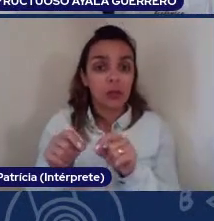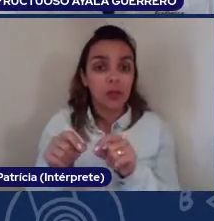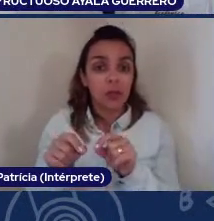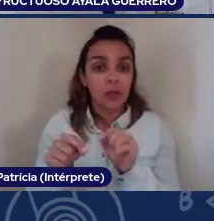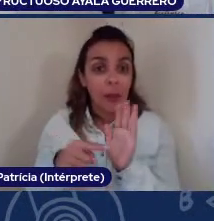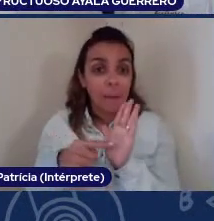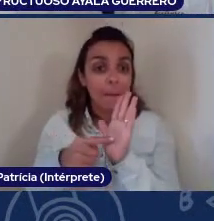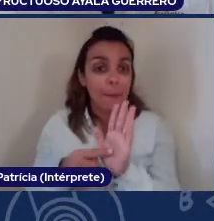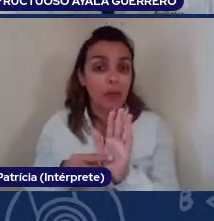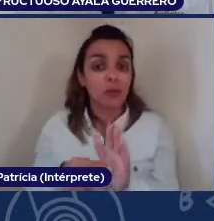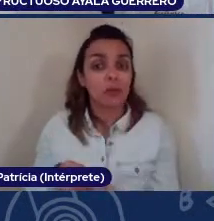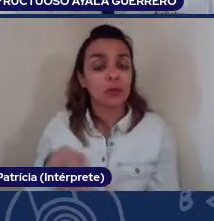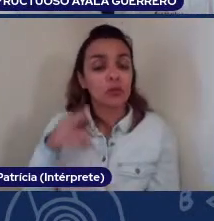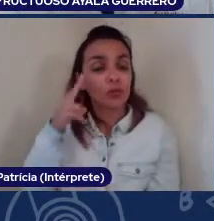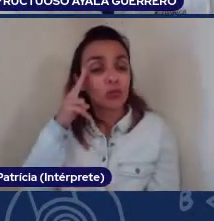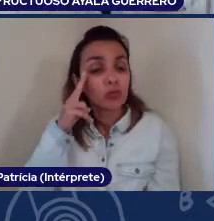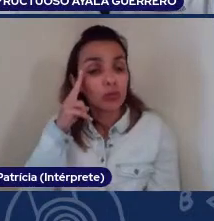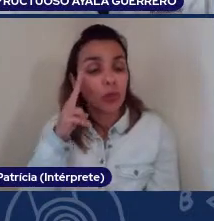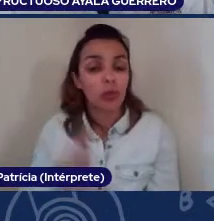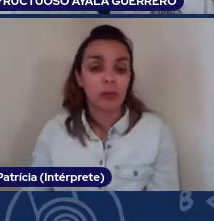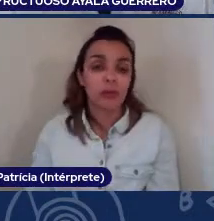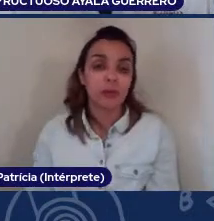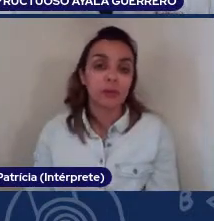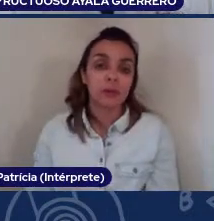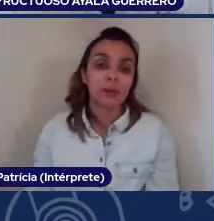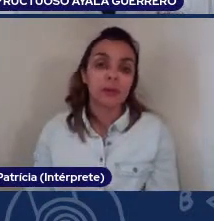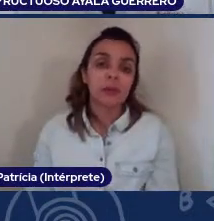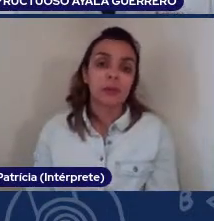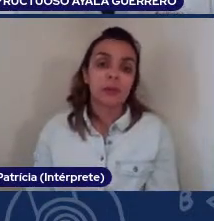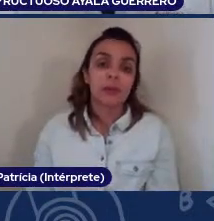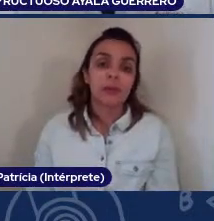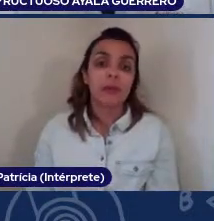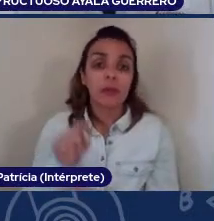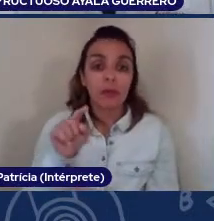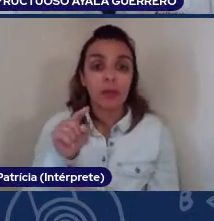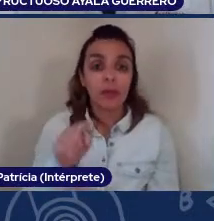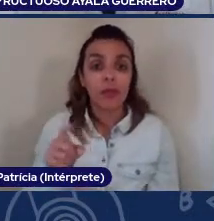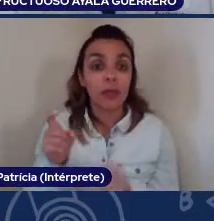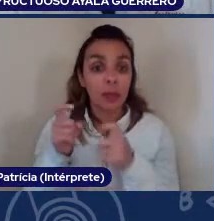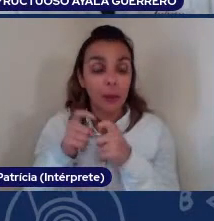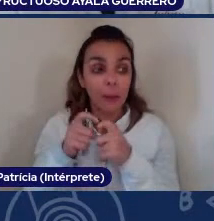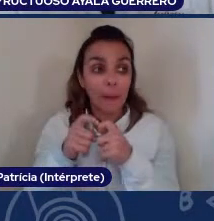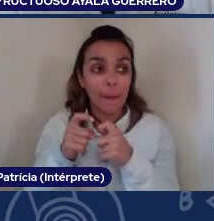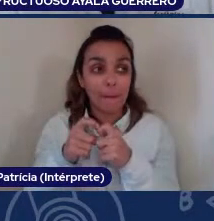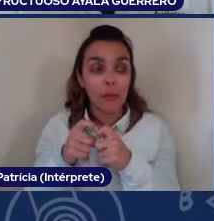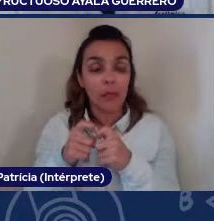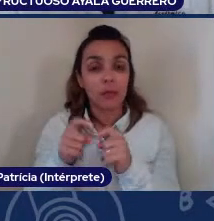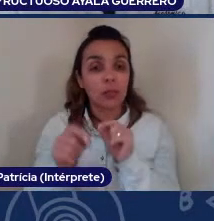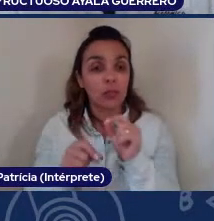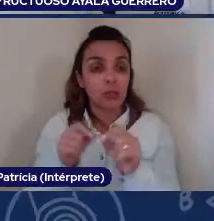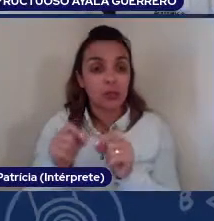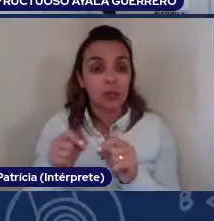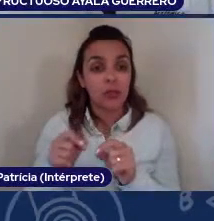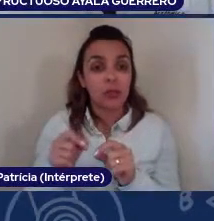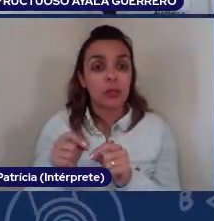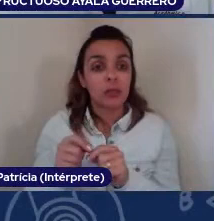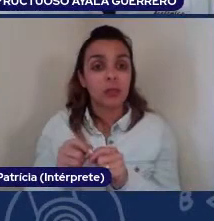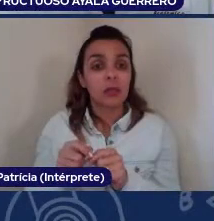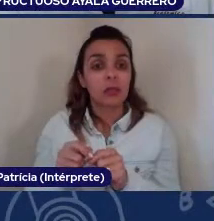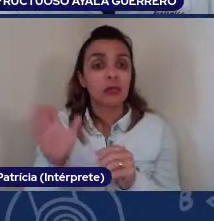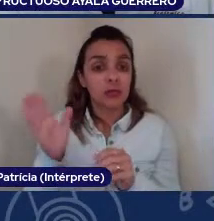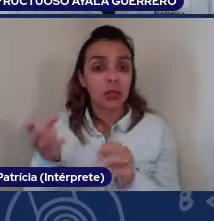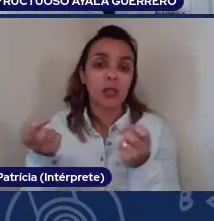su sueño. Aquí está la parte numérica de esto que les acabo de